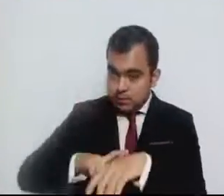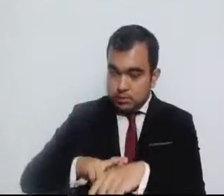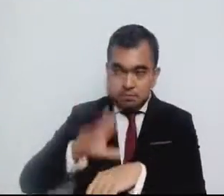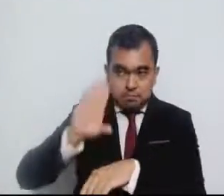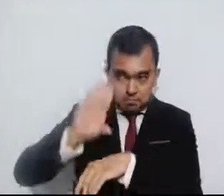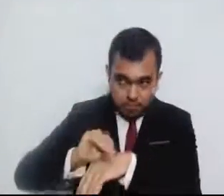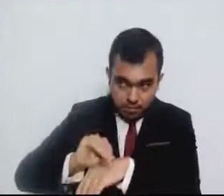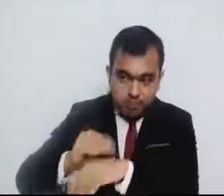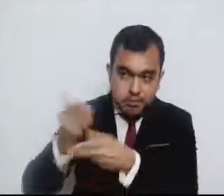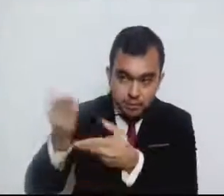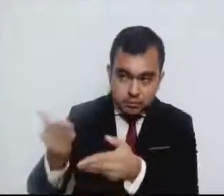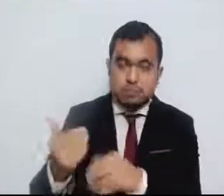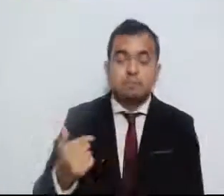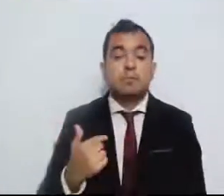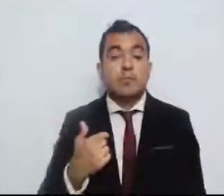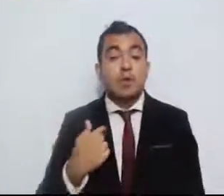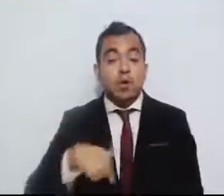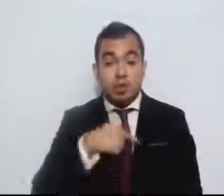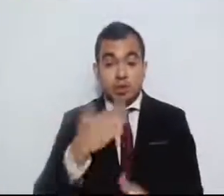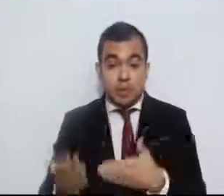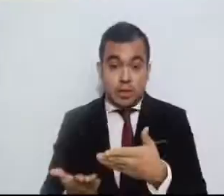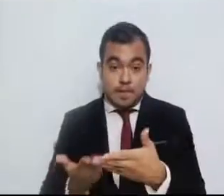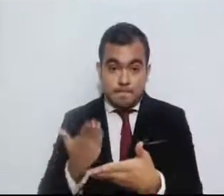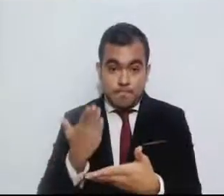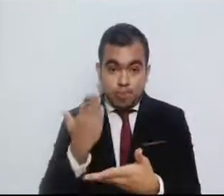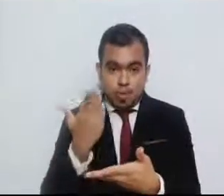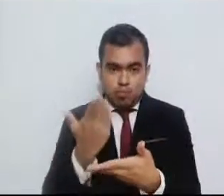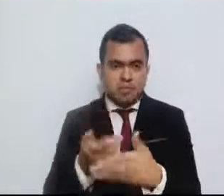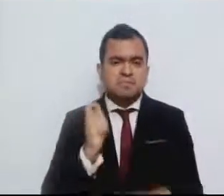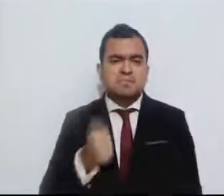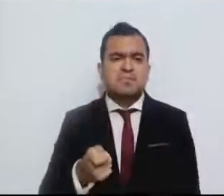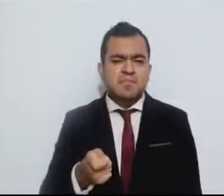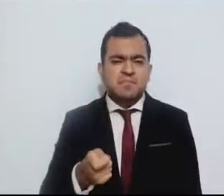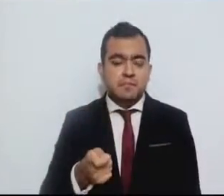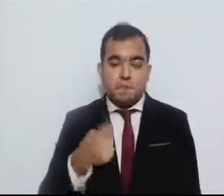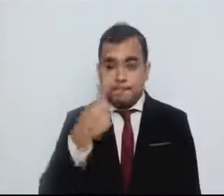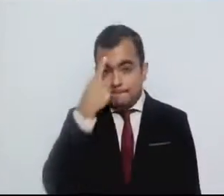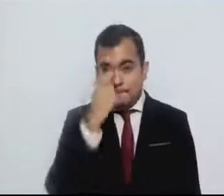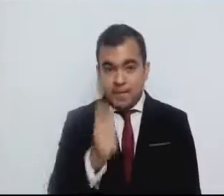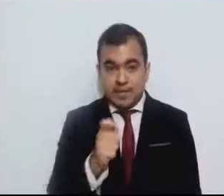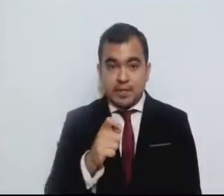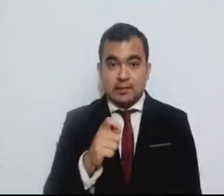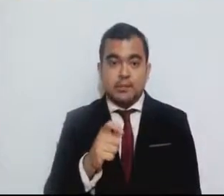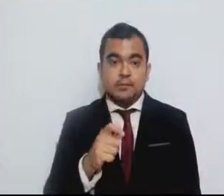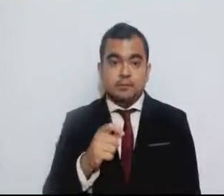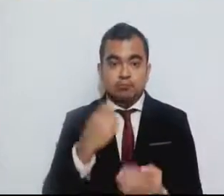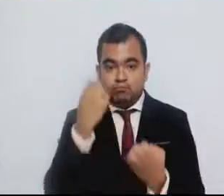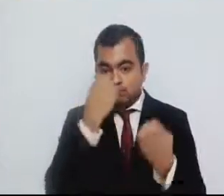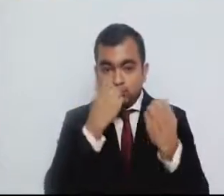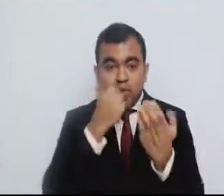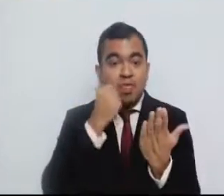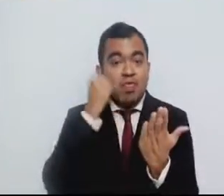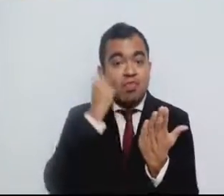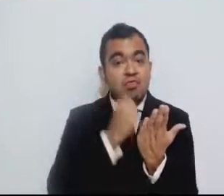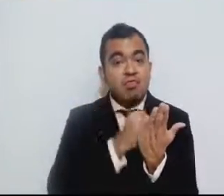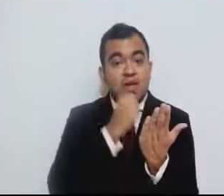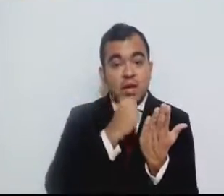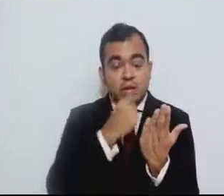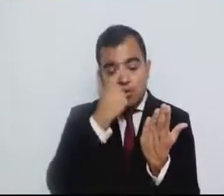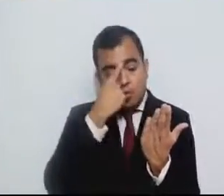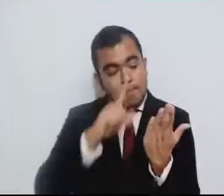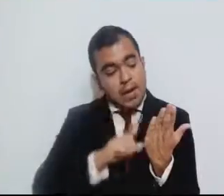Nuestra propuesta es con proyecto de decreto para reformar,